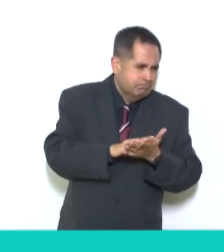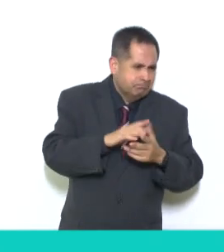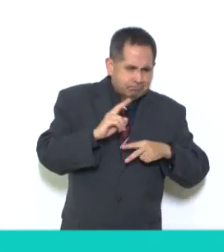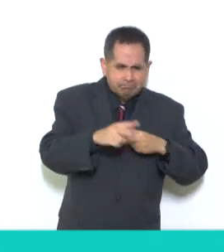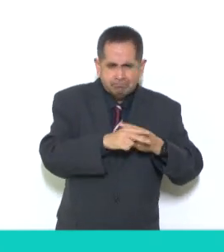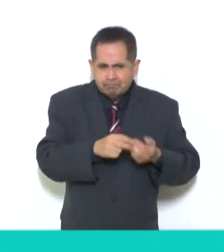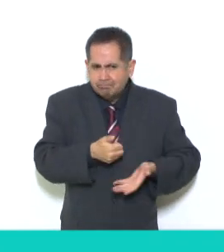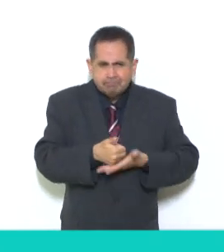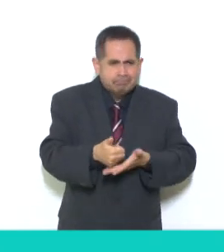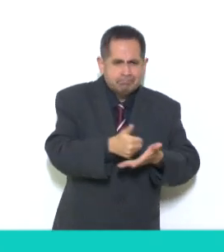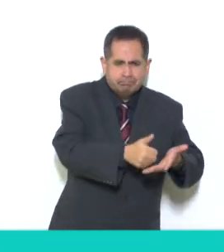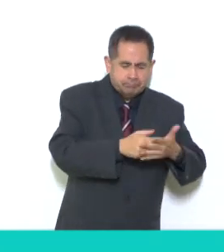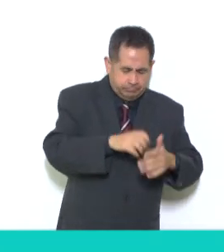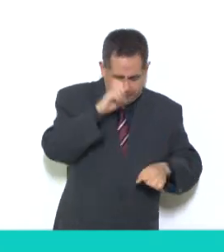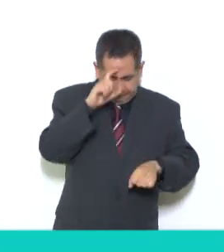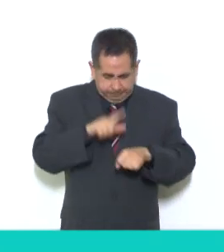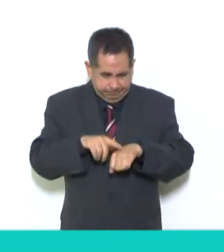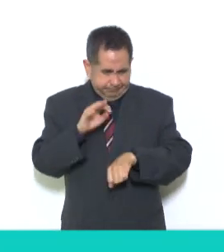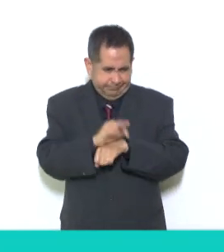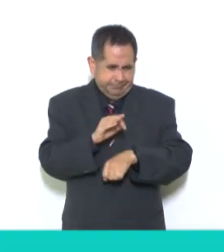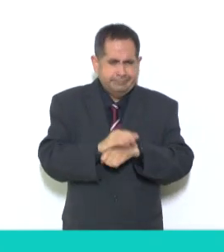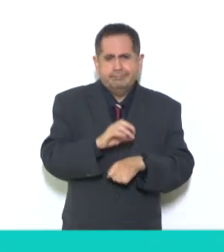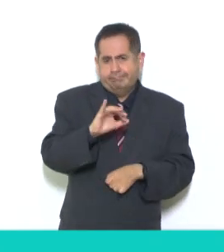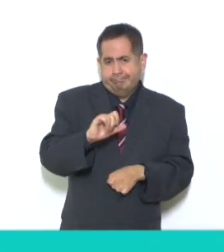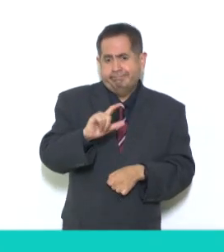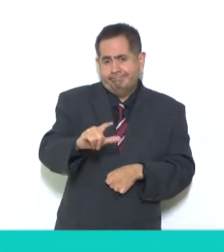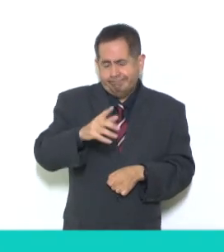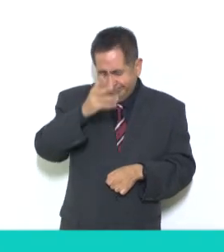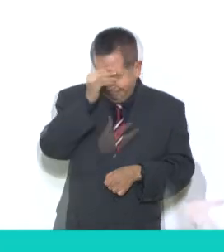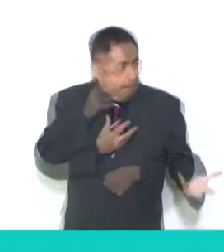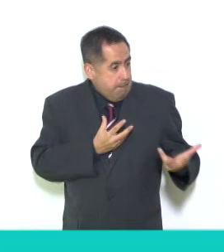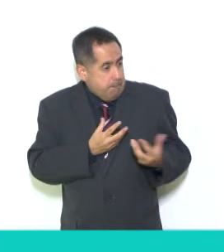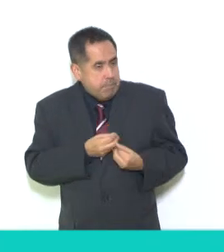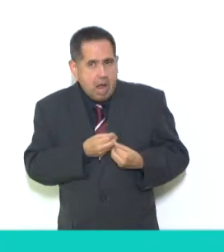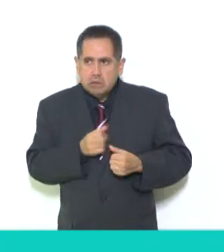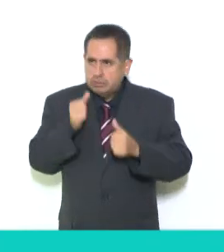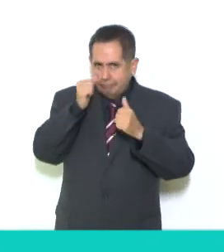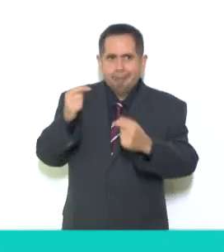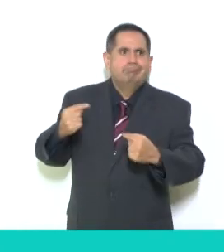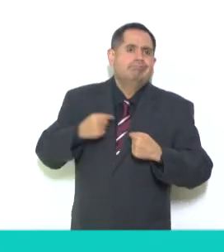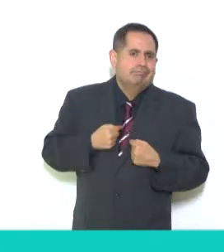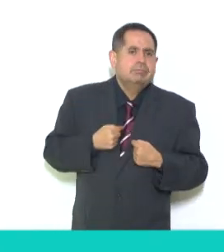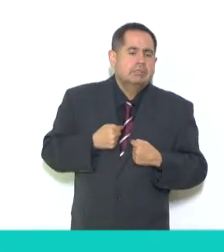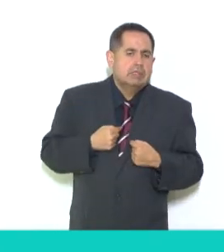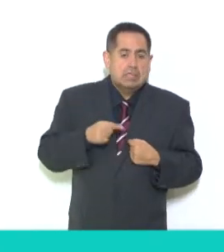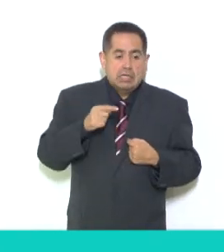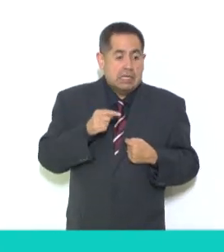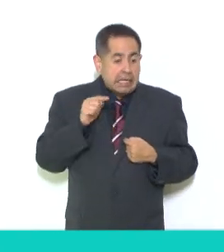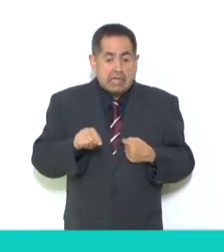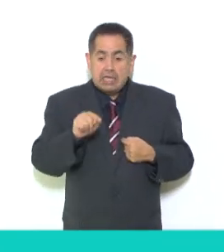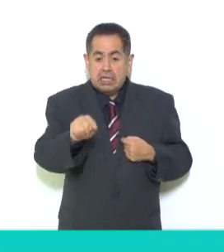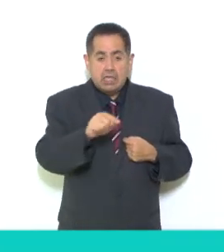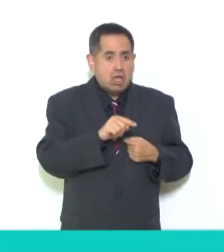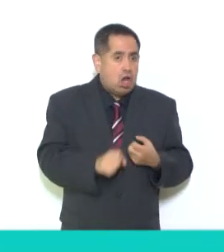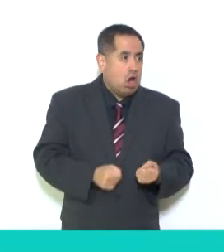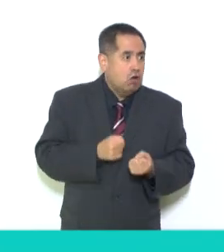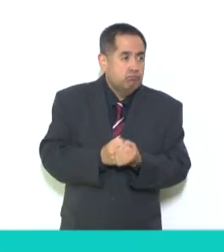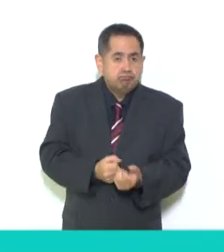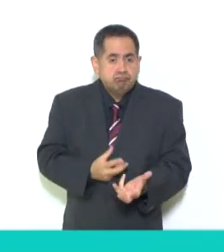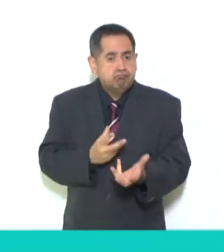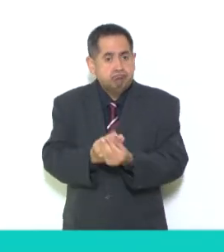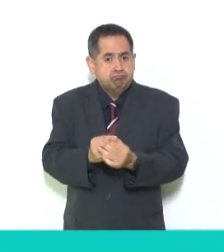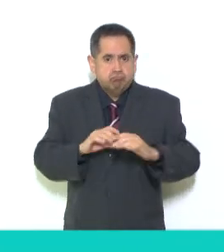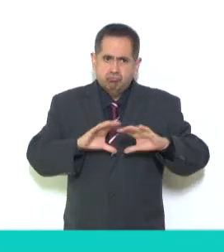programa crédito emergente para la reparación de vivienda se encontraban reservados por contener datos personales que requieren consentimiento para su difusión